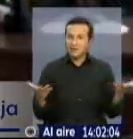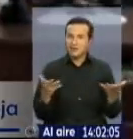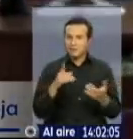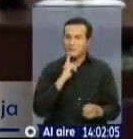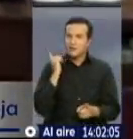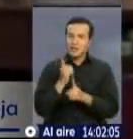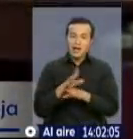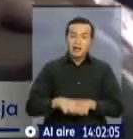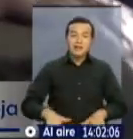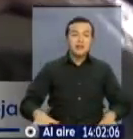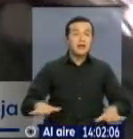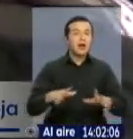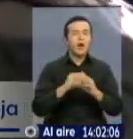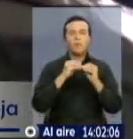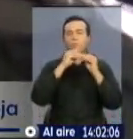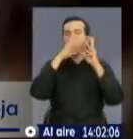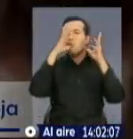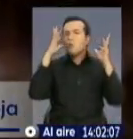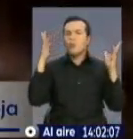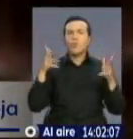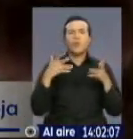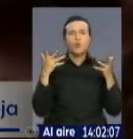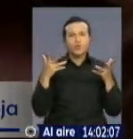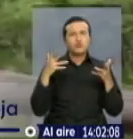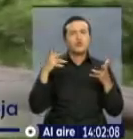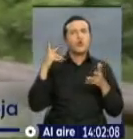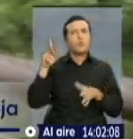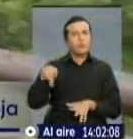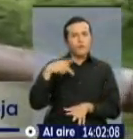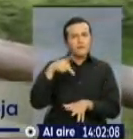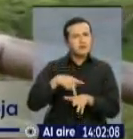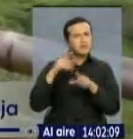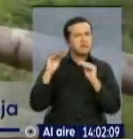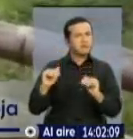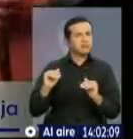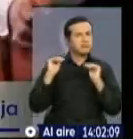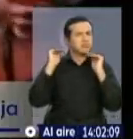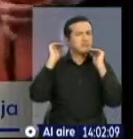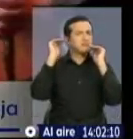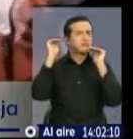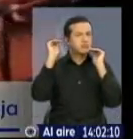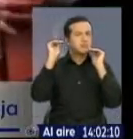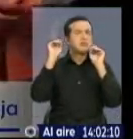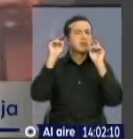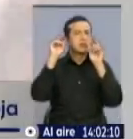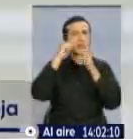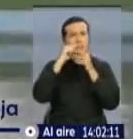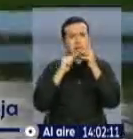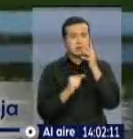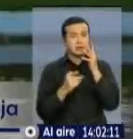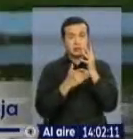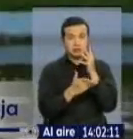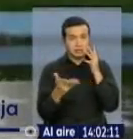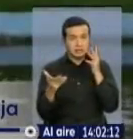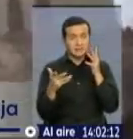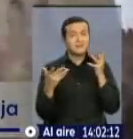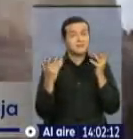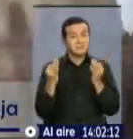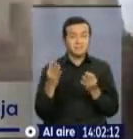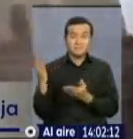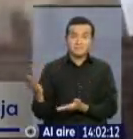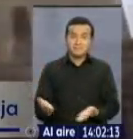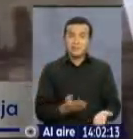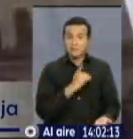una tierra que ha gestado y acunado a algunos de nuestros más importantes intelectuales y artistas. Bueno, y